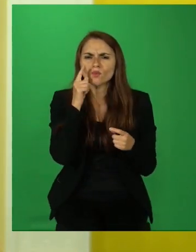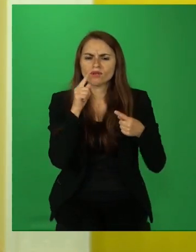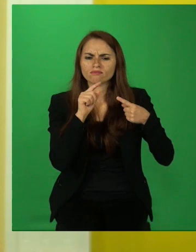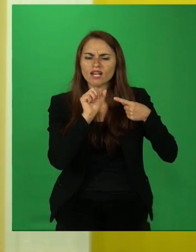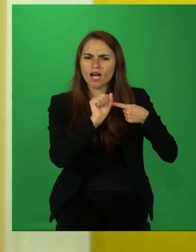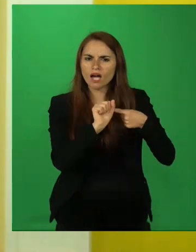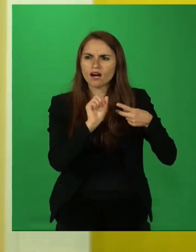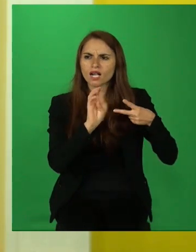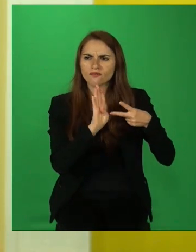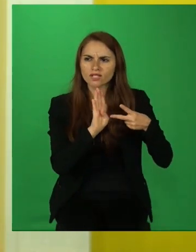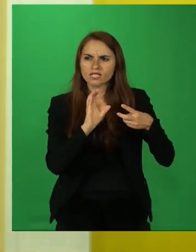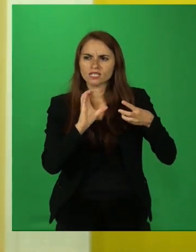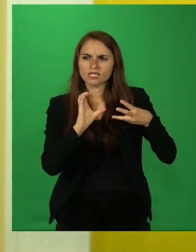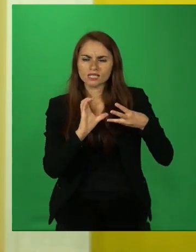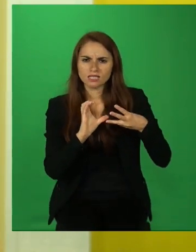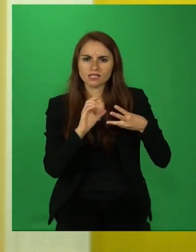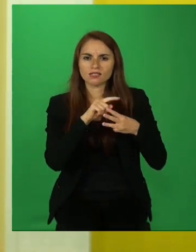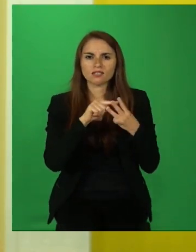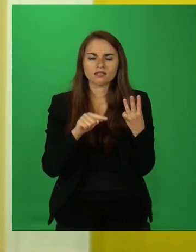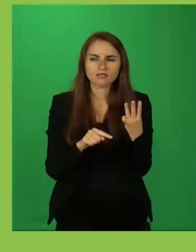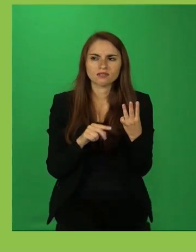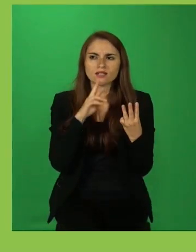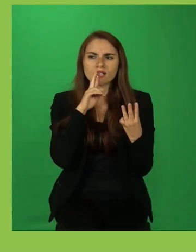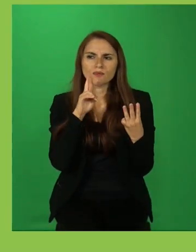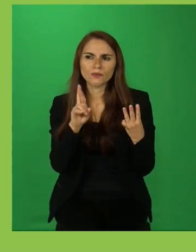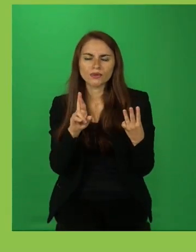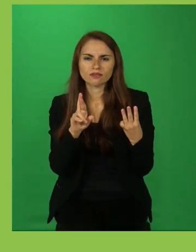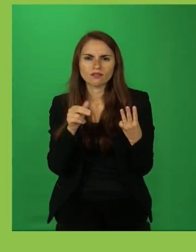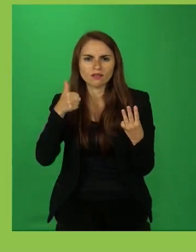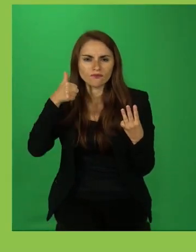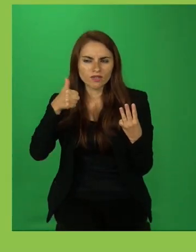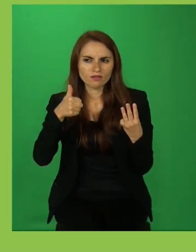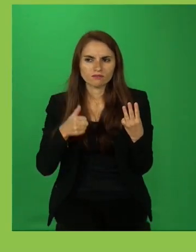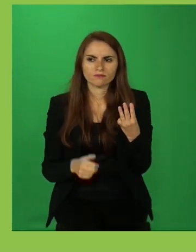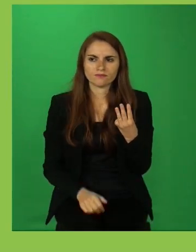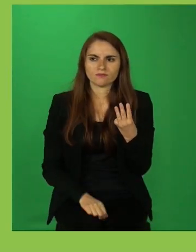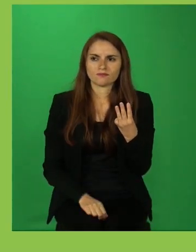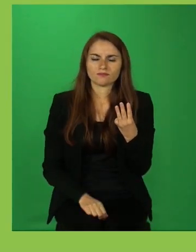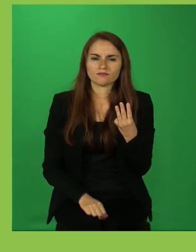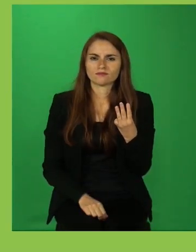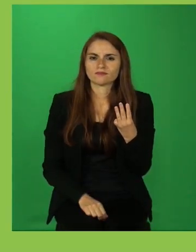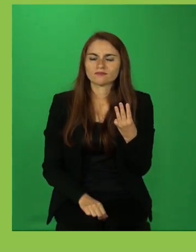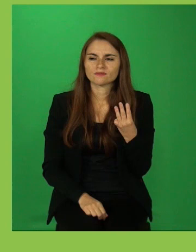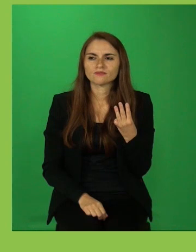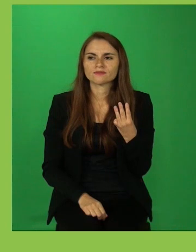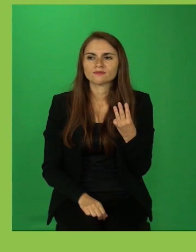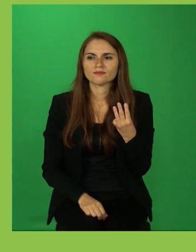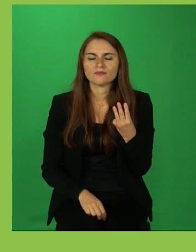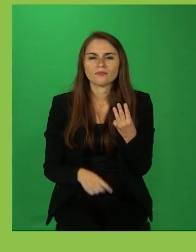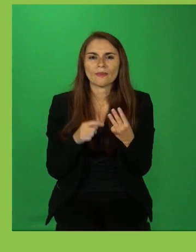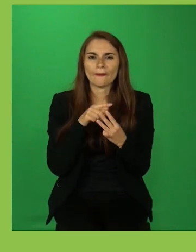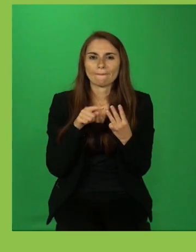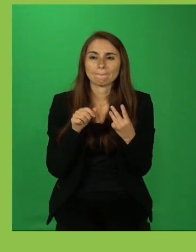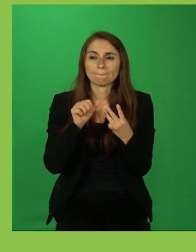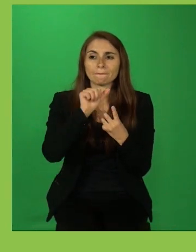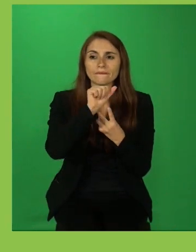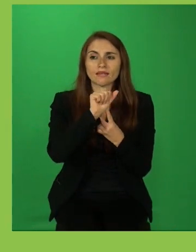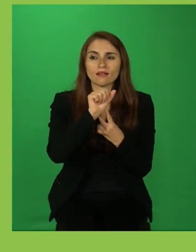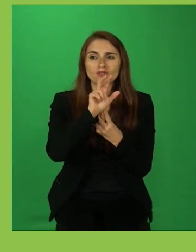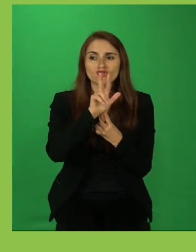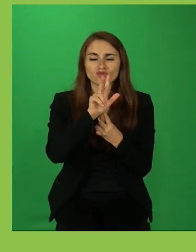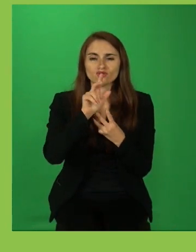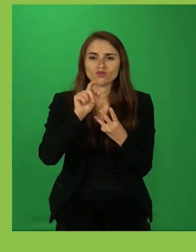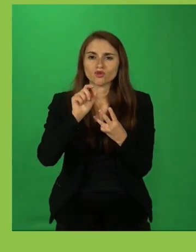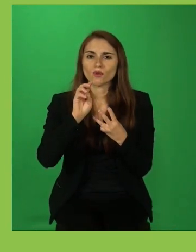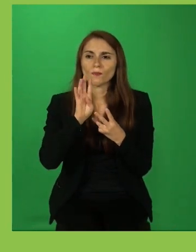que tú ves ahí te va a permitir tener como resultado el 48 negativo lo tienes